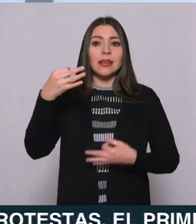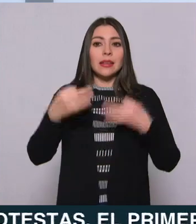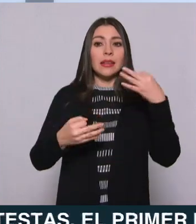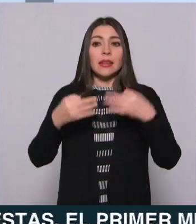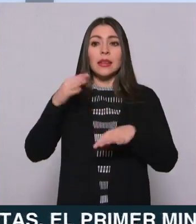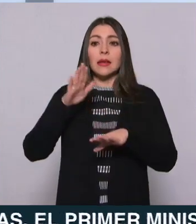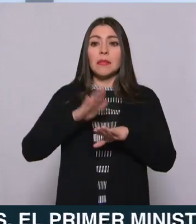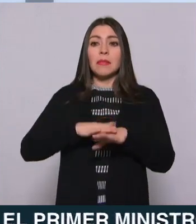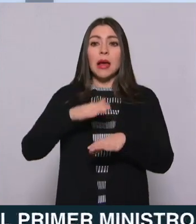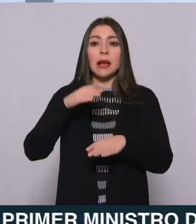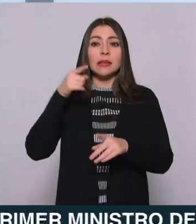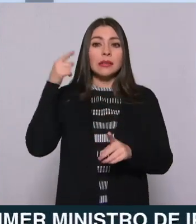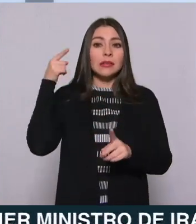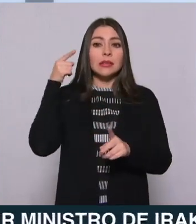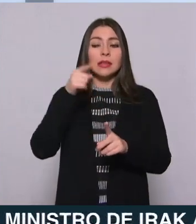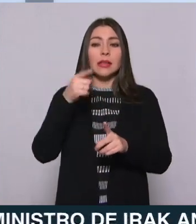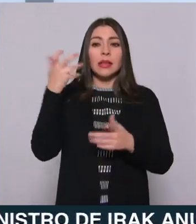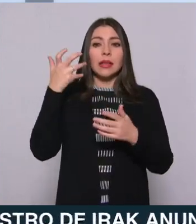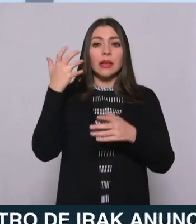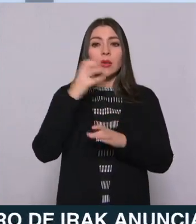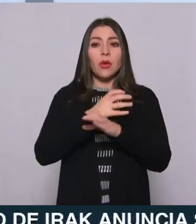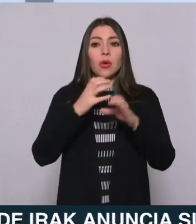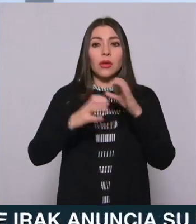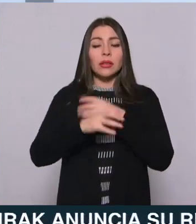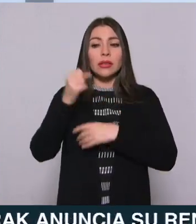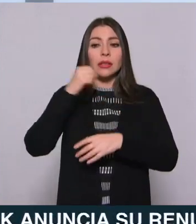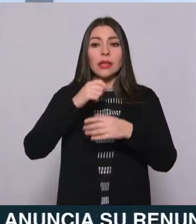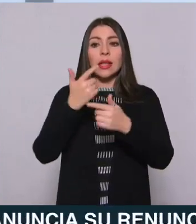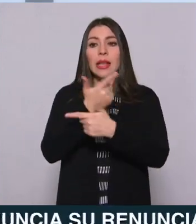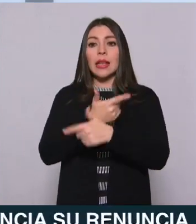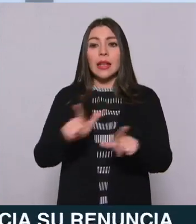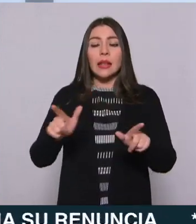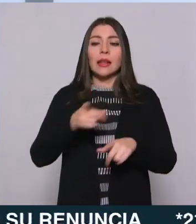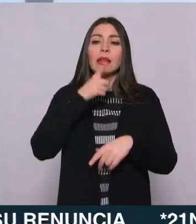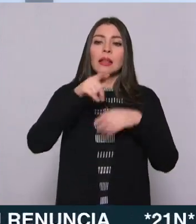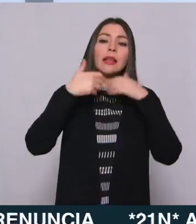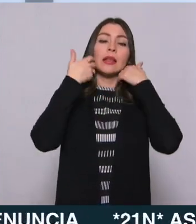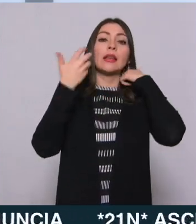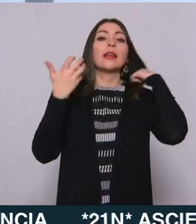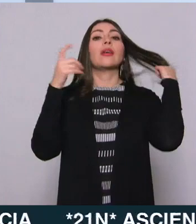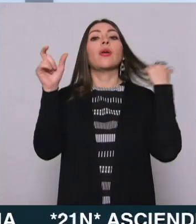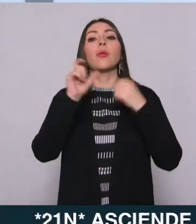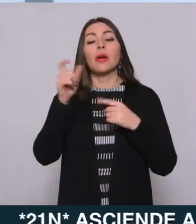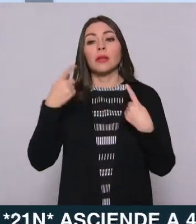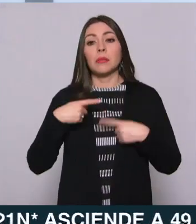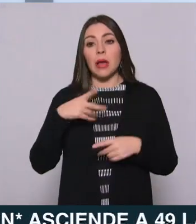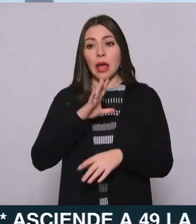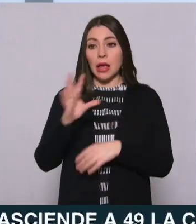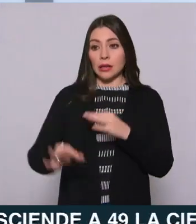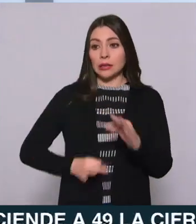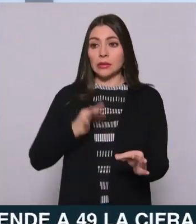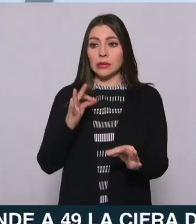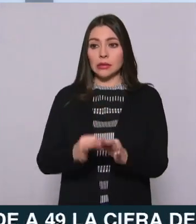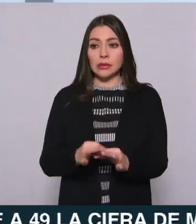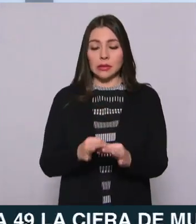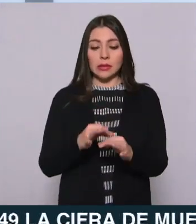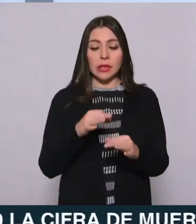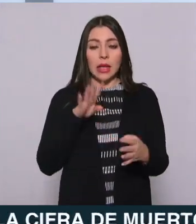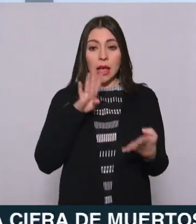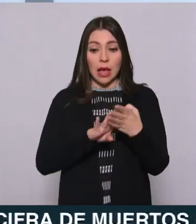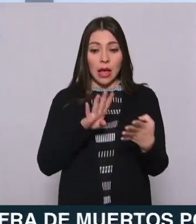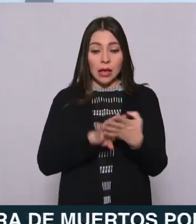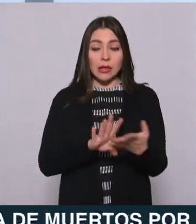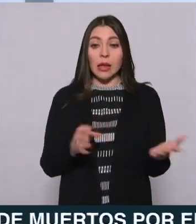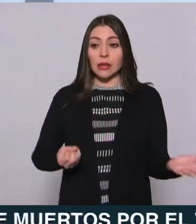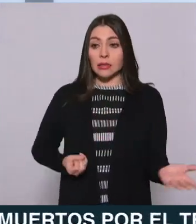medidas en libertad, porque eso es lo que se busca, ¿no? Que quienes cumplan una sentencia lo cumplan en libertad para que se reinserten de manera favorable,